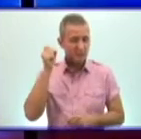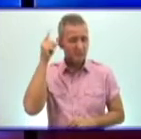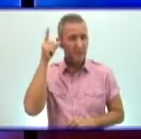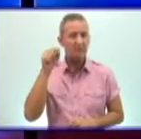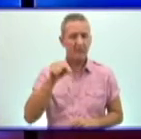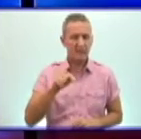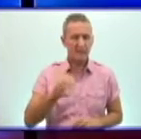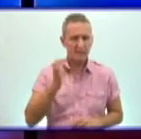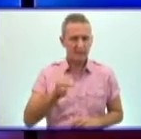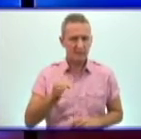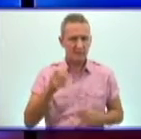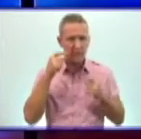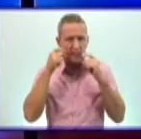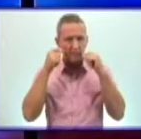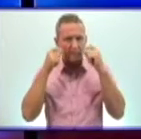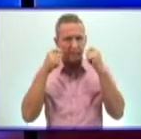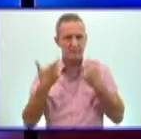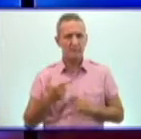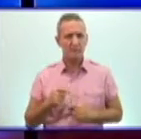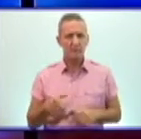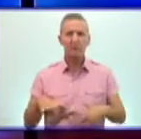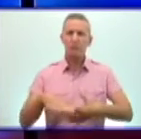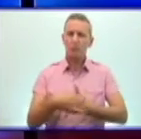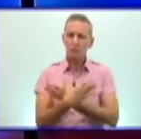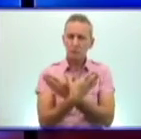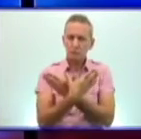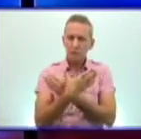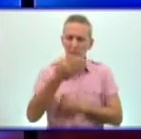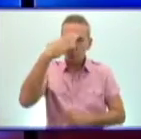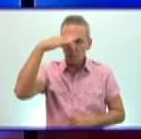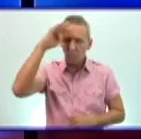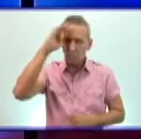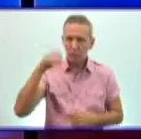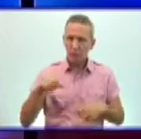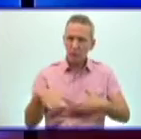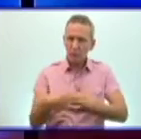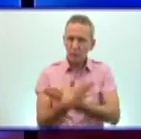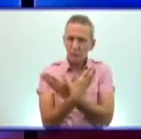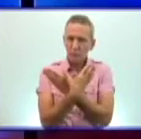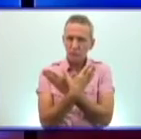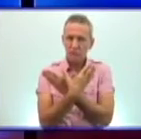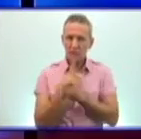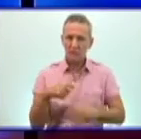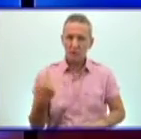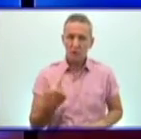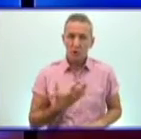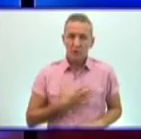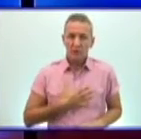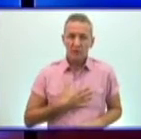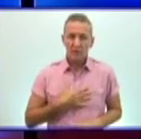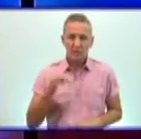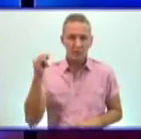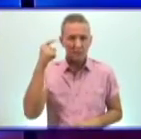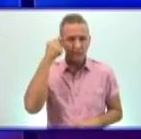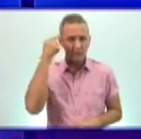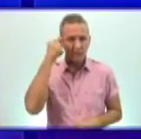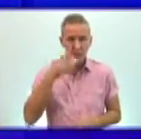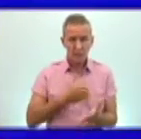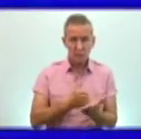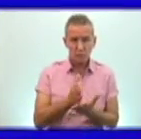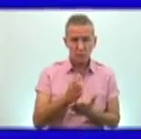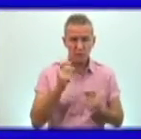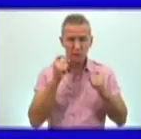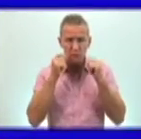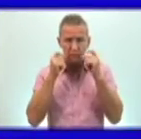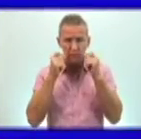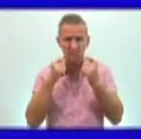realidad de Maceo. Por eso es un símbolo de la nación y por eso es un símbolo de nuestra ideología. Y continúa Maceo en una